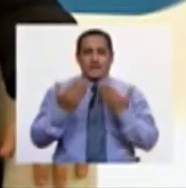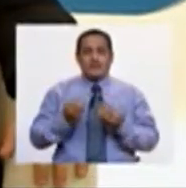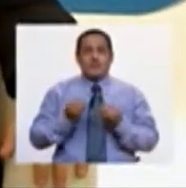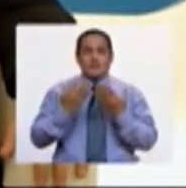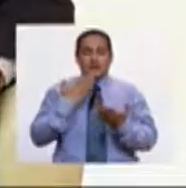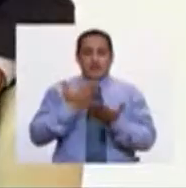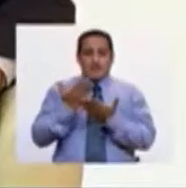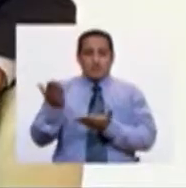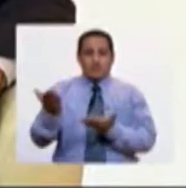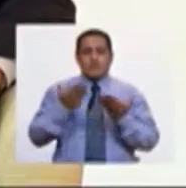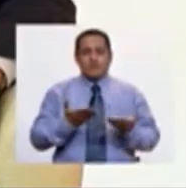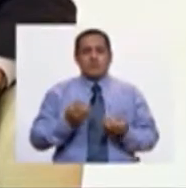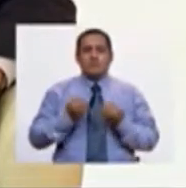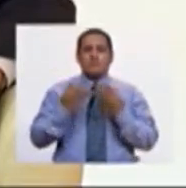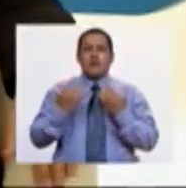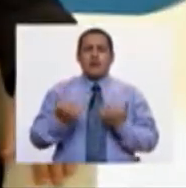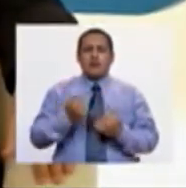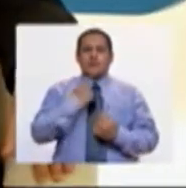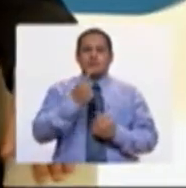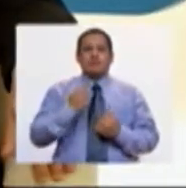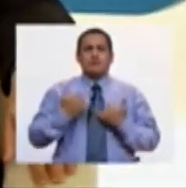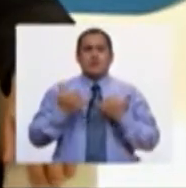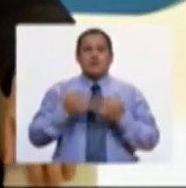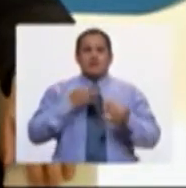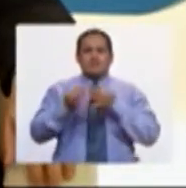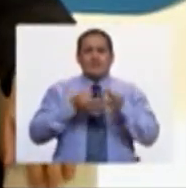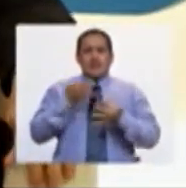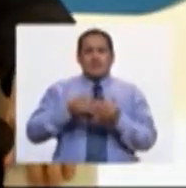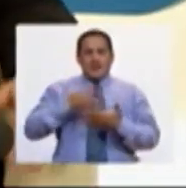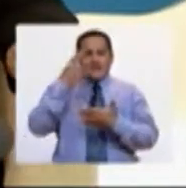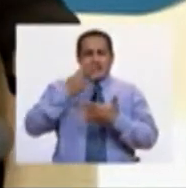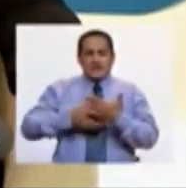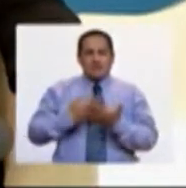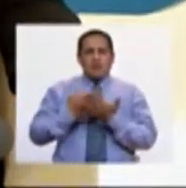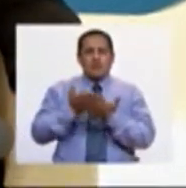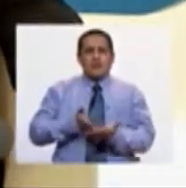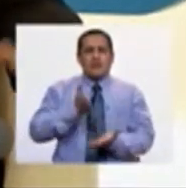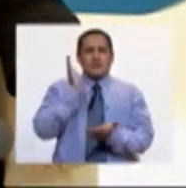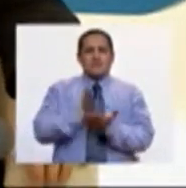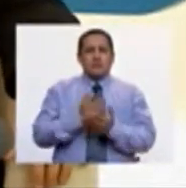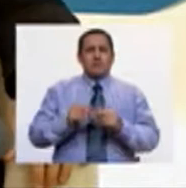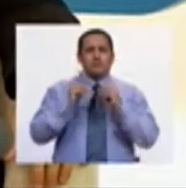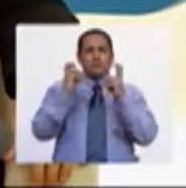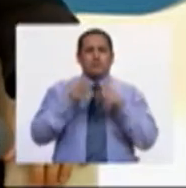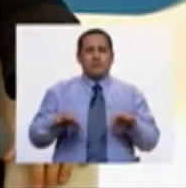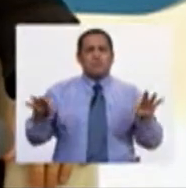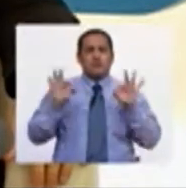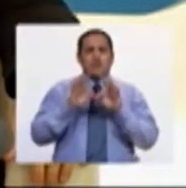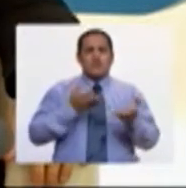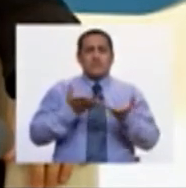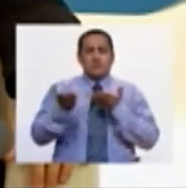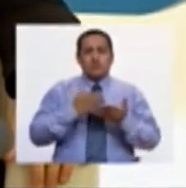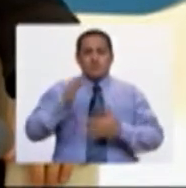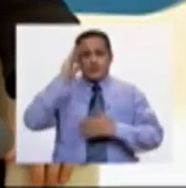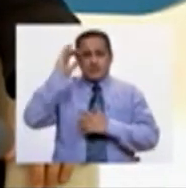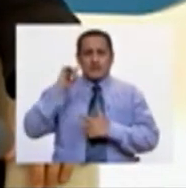Muchas gracias a usted por la invitación. Qué ocurrencia. Estamos ahora para analizar una sentencia sobre un tema muy caro a usted, el tema del